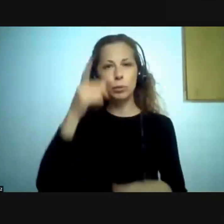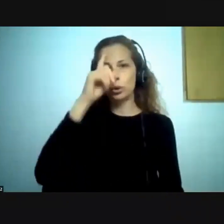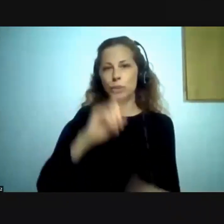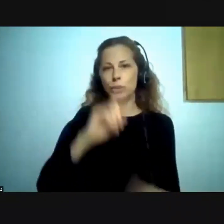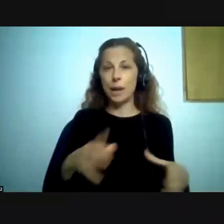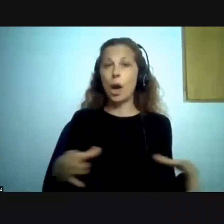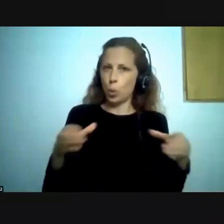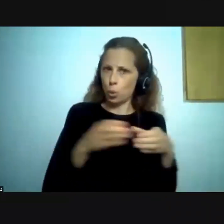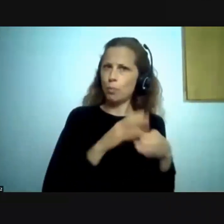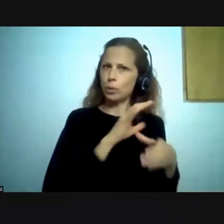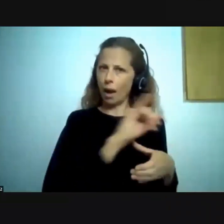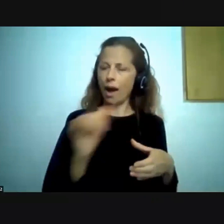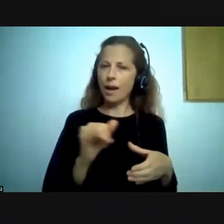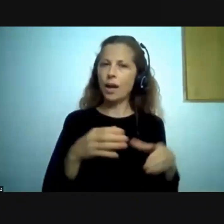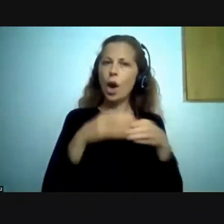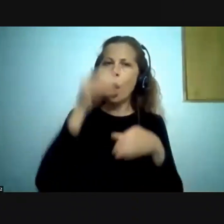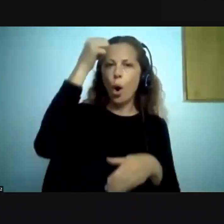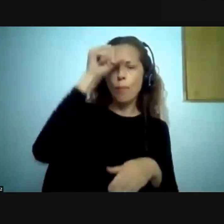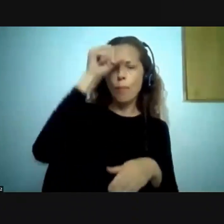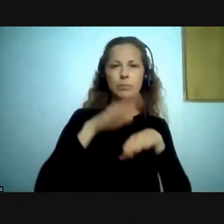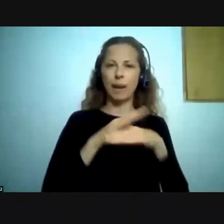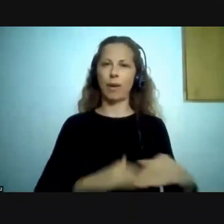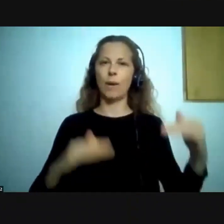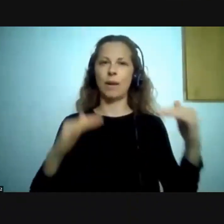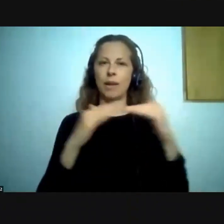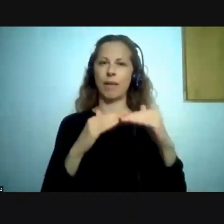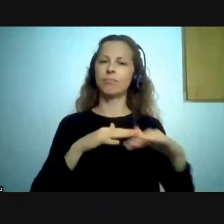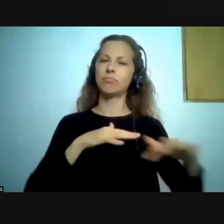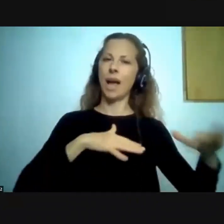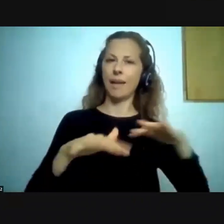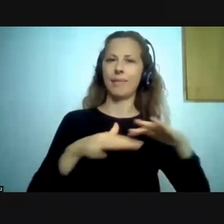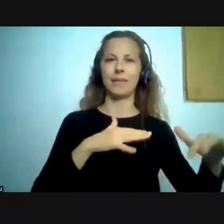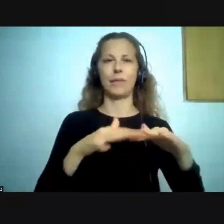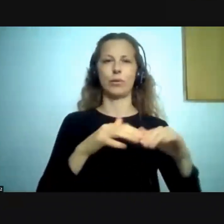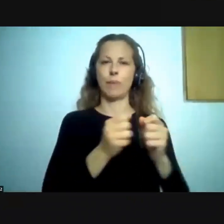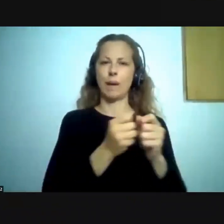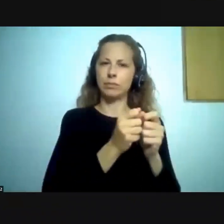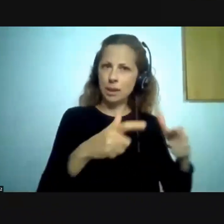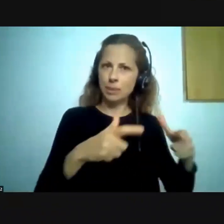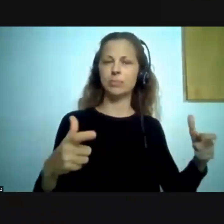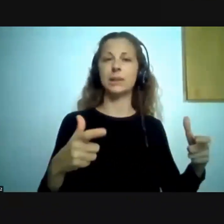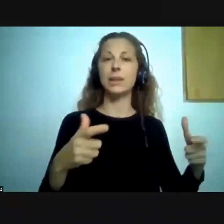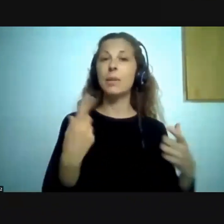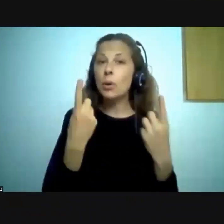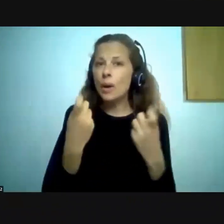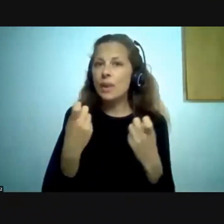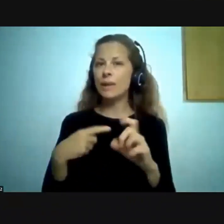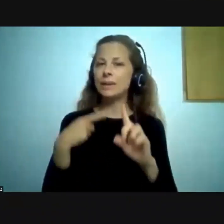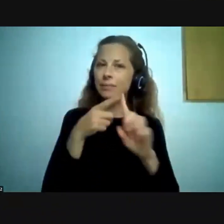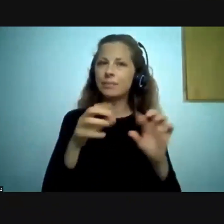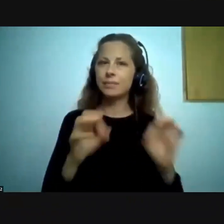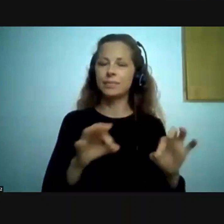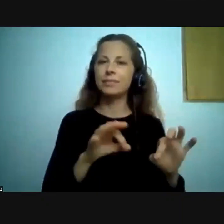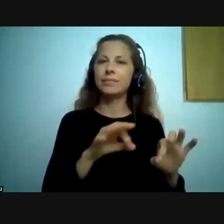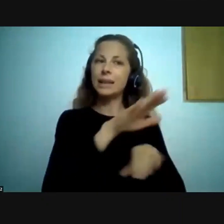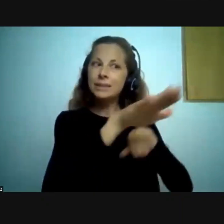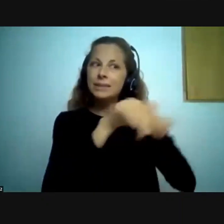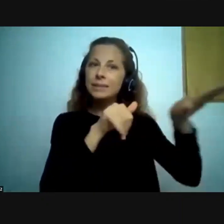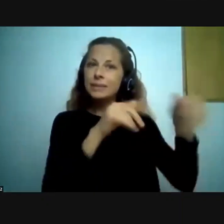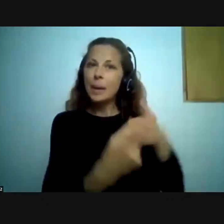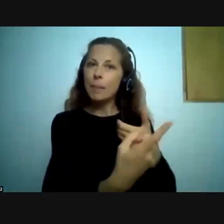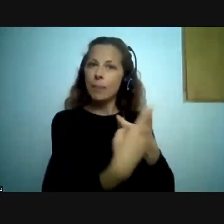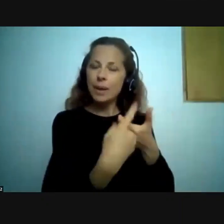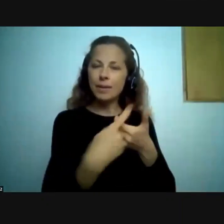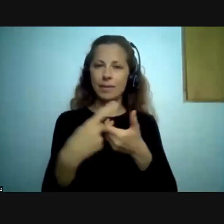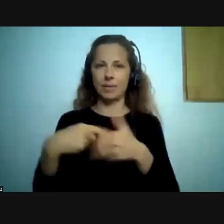igualdad, donde cada vez son más activos y más numerosos, pero yo creo que hace falta desarrollar esas políticas para poder canalizar con muchas de las cuestiones y